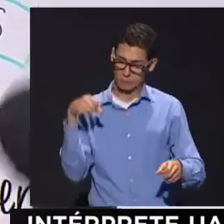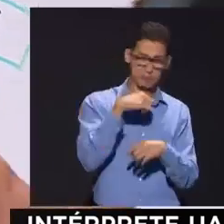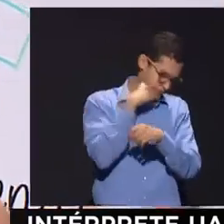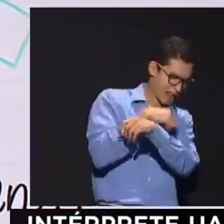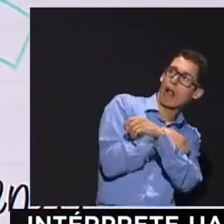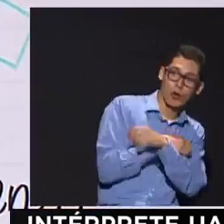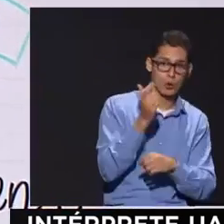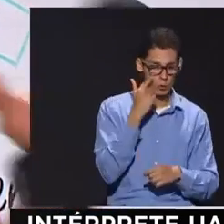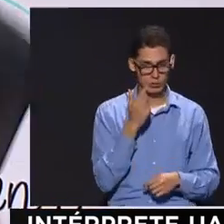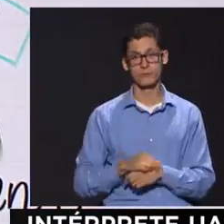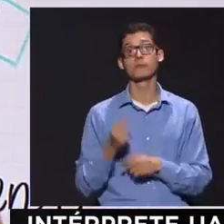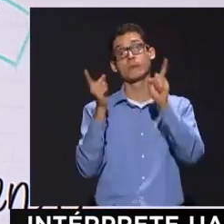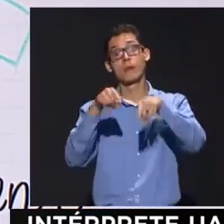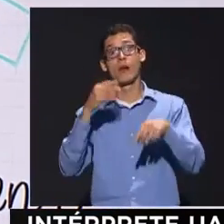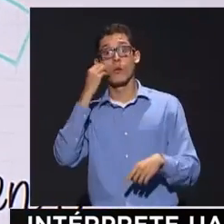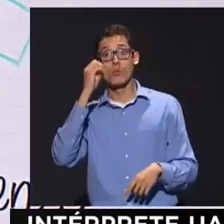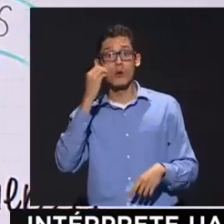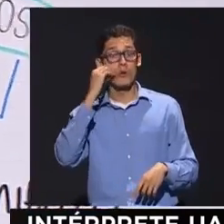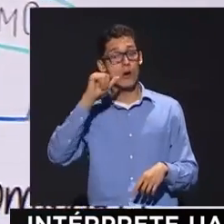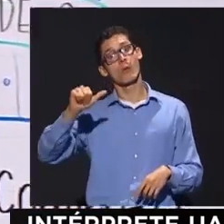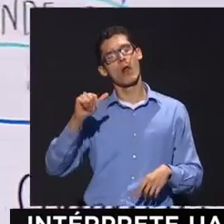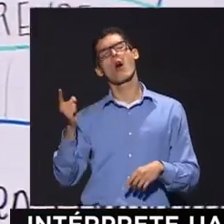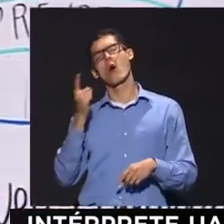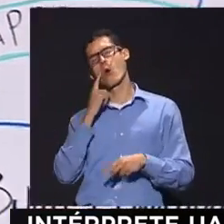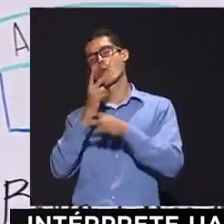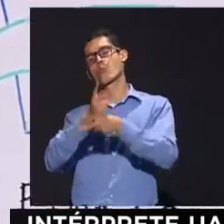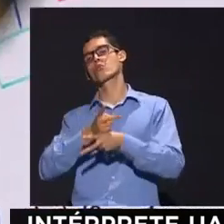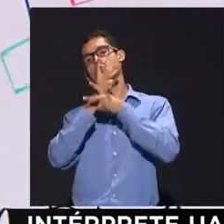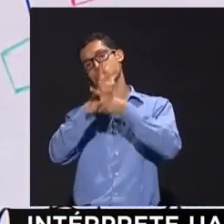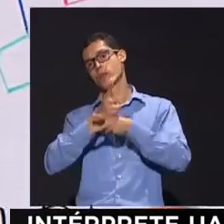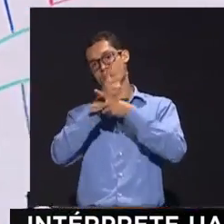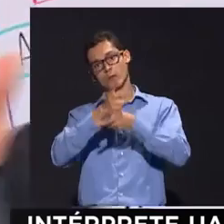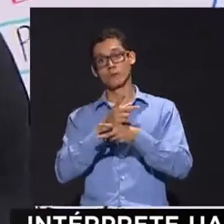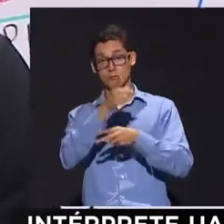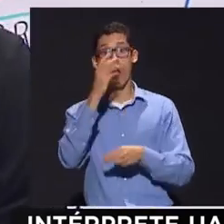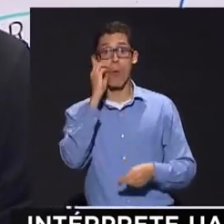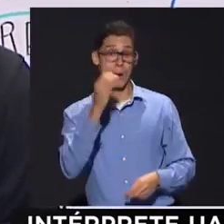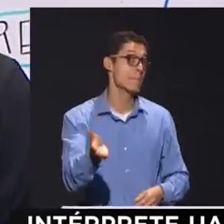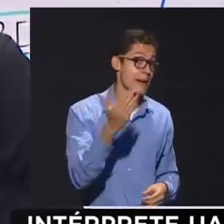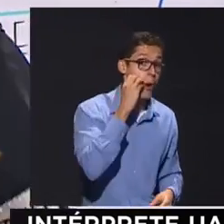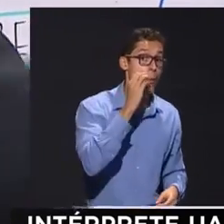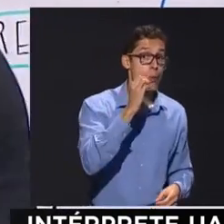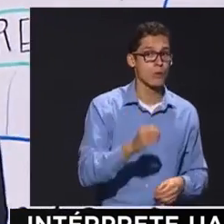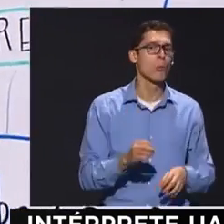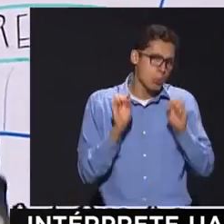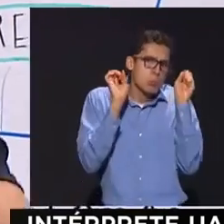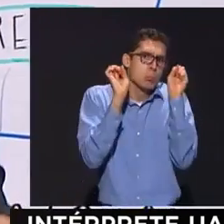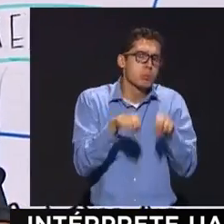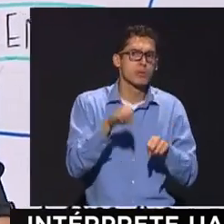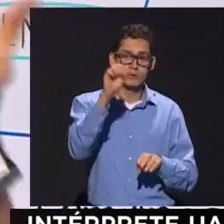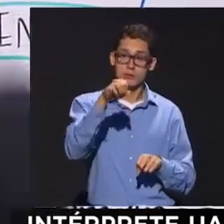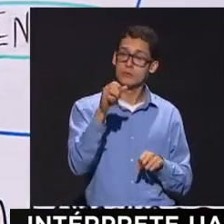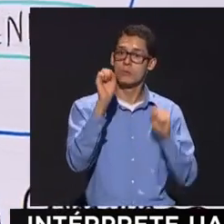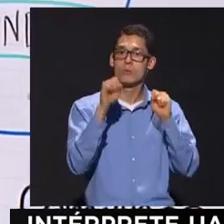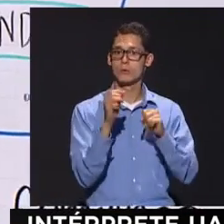se mueven mucho como estaban hace unos años pero su mente todavía está activa si quieres que tu abuelito esté más vivo más